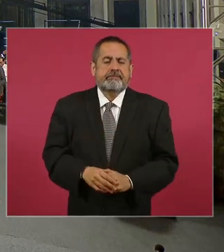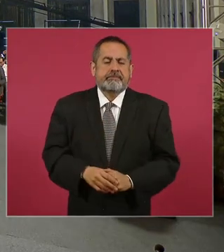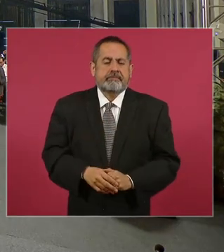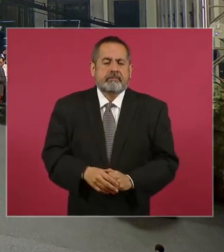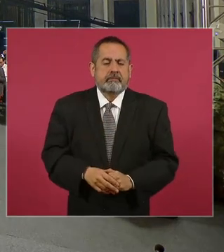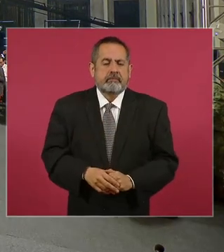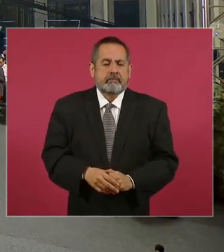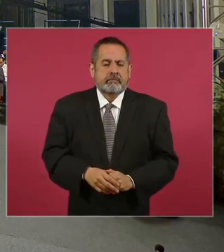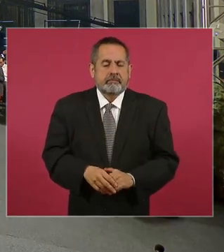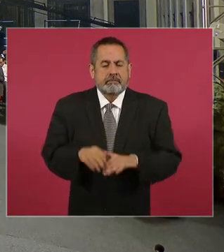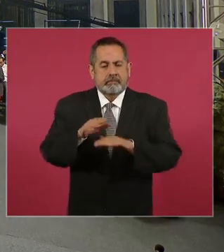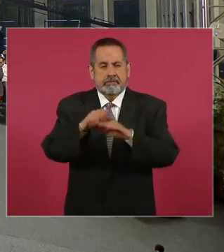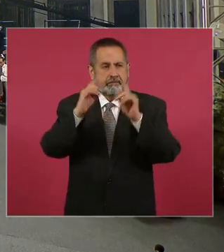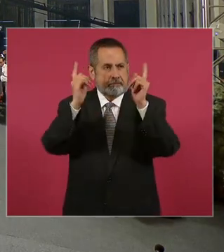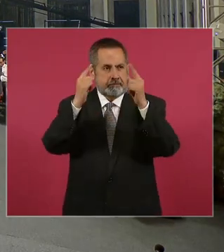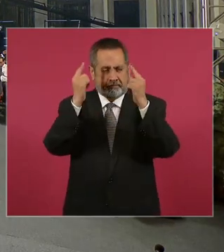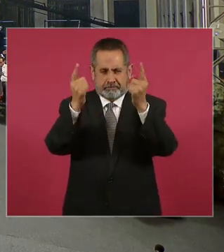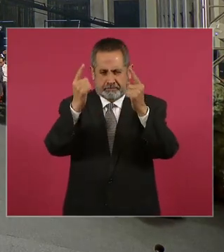drones,